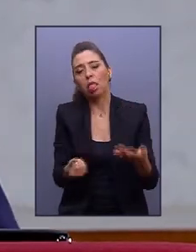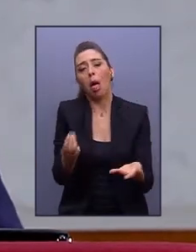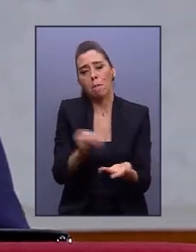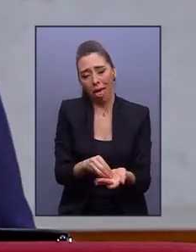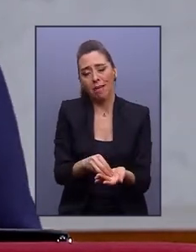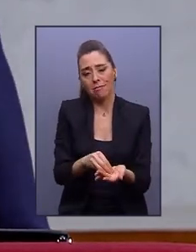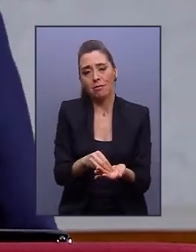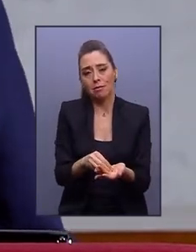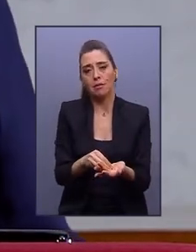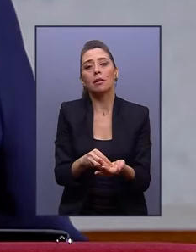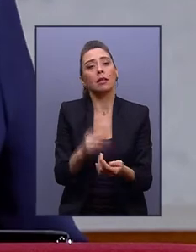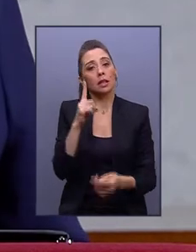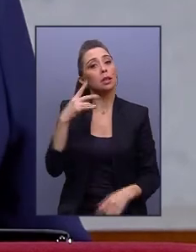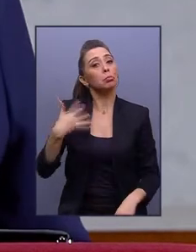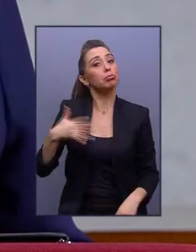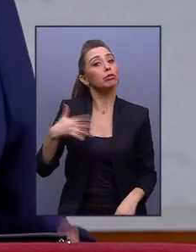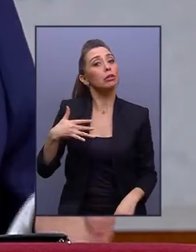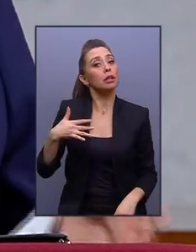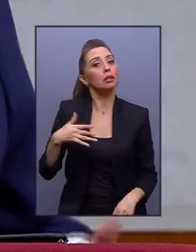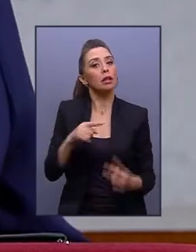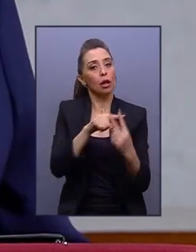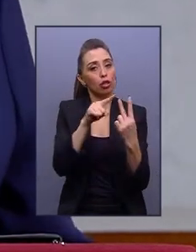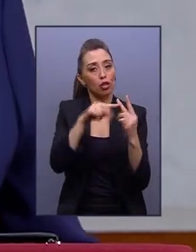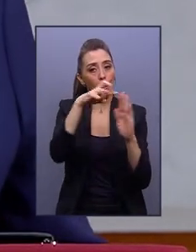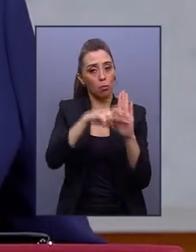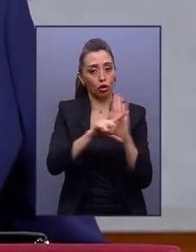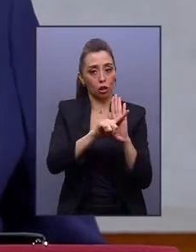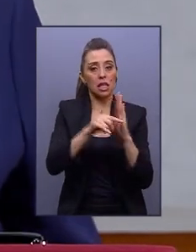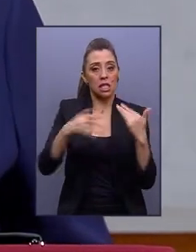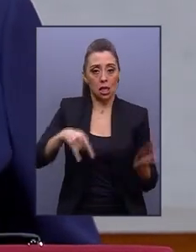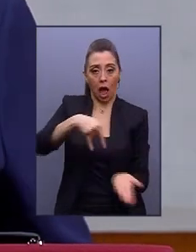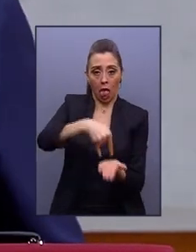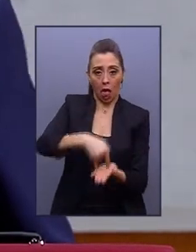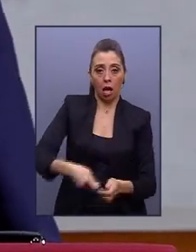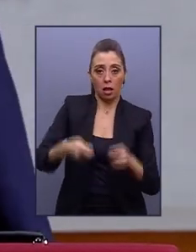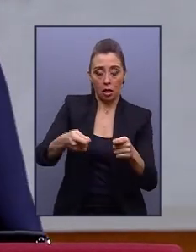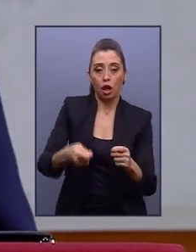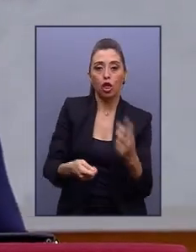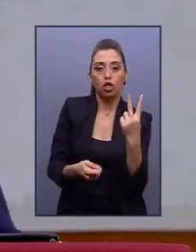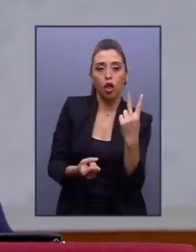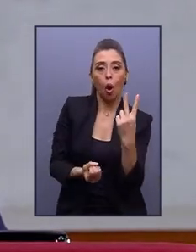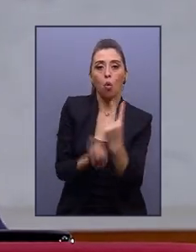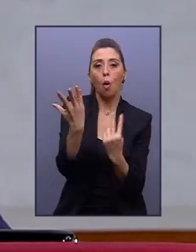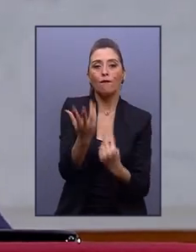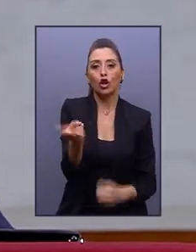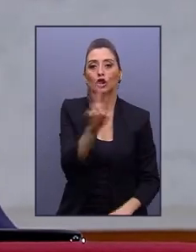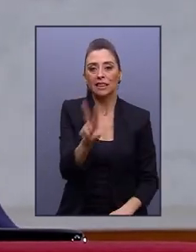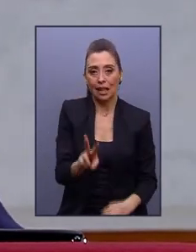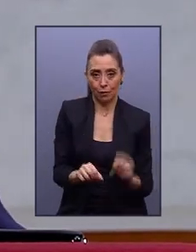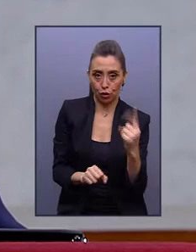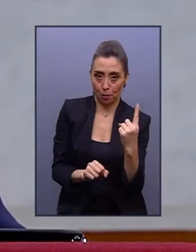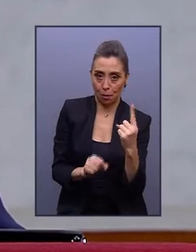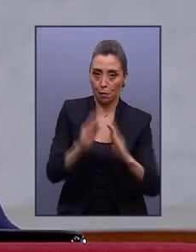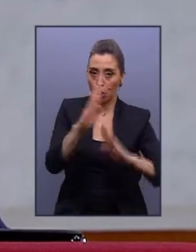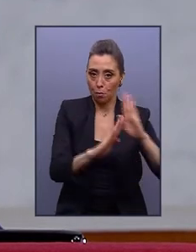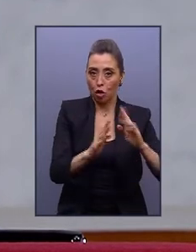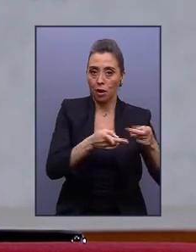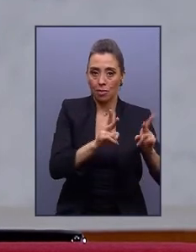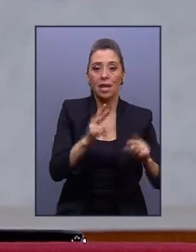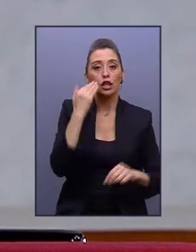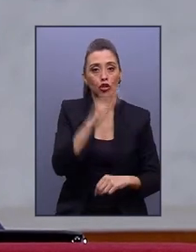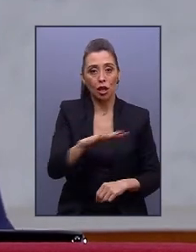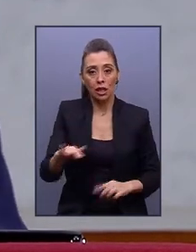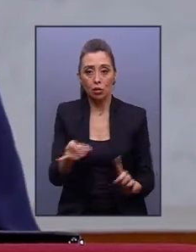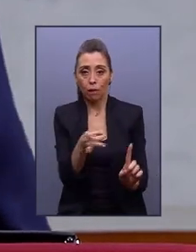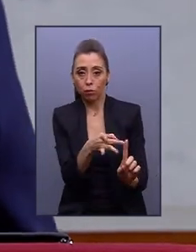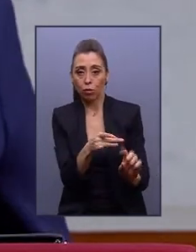sentido. Creo que es clave, sin embargo, los dos proyectos de ley que enviamos al Parlamento que crean dos nuevos servicios, uno para la protección de los derechos de los